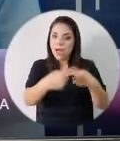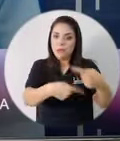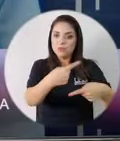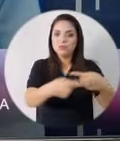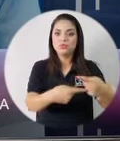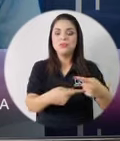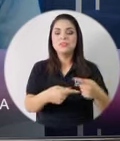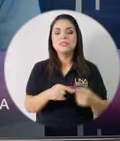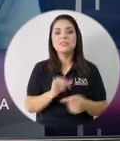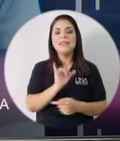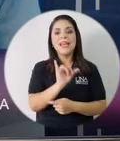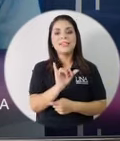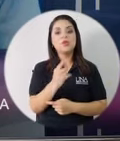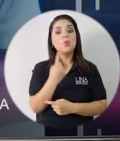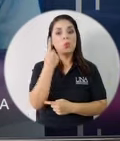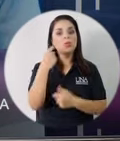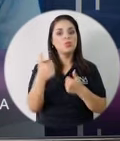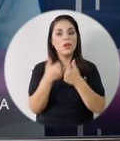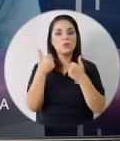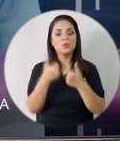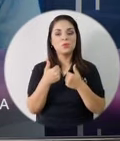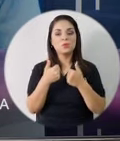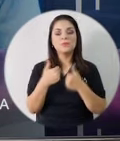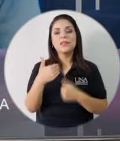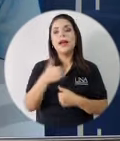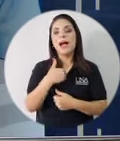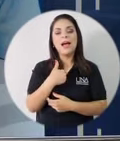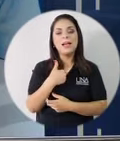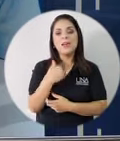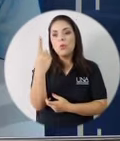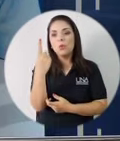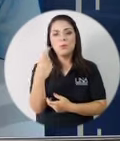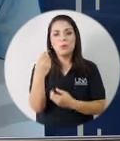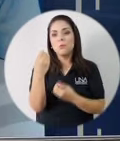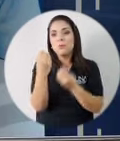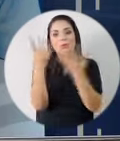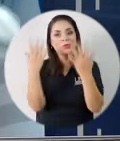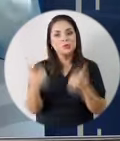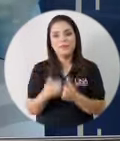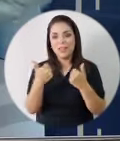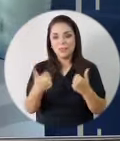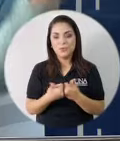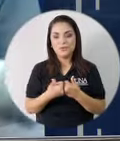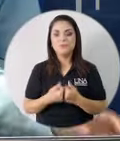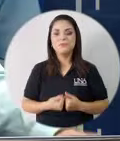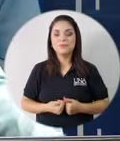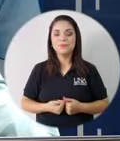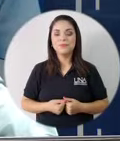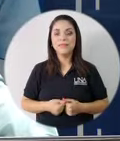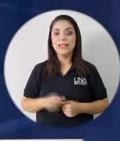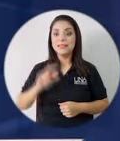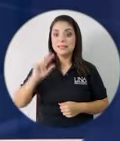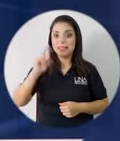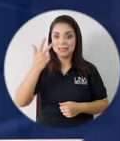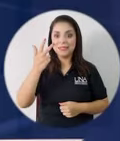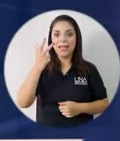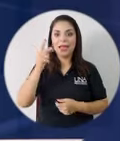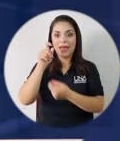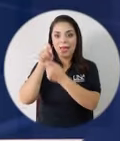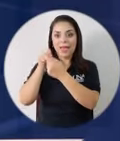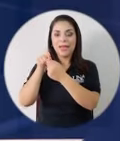por ahí vamos. Digamos que este es uno de los retos. Usted mencionaba uno, pero hay muchos No, hay más. infinidad. Sí.